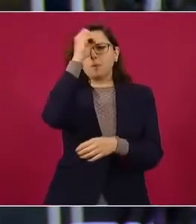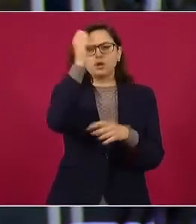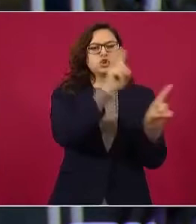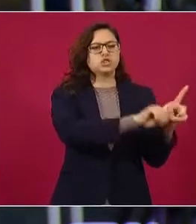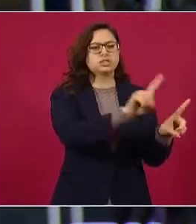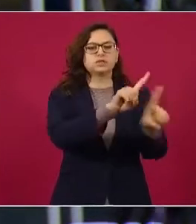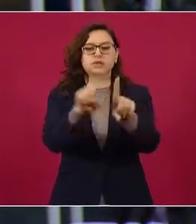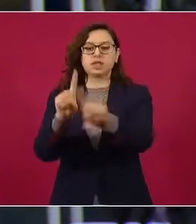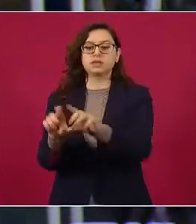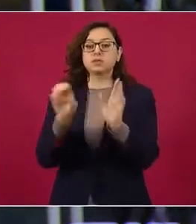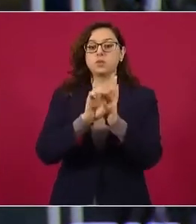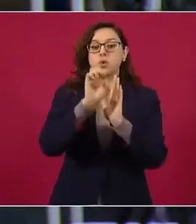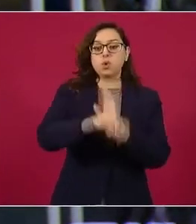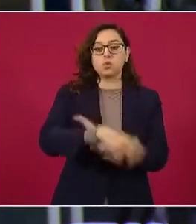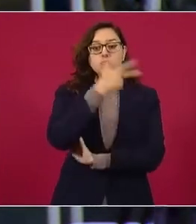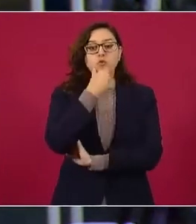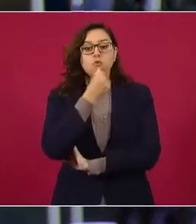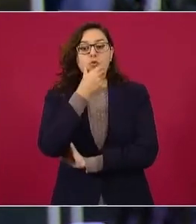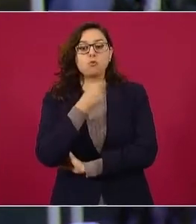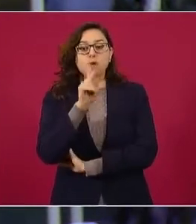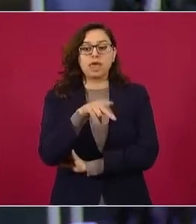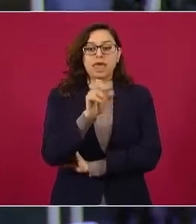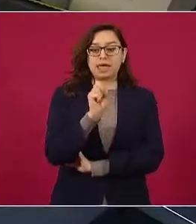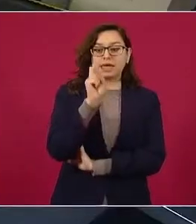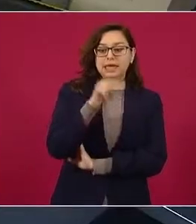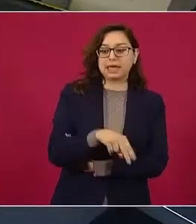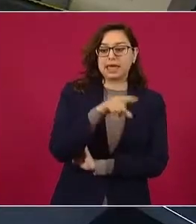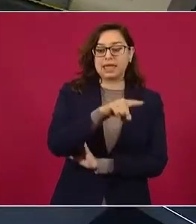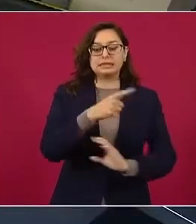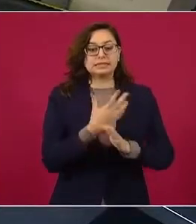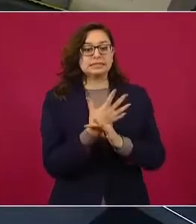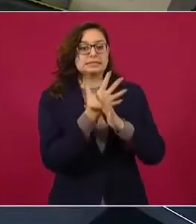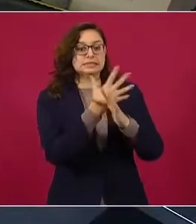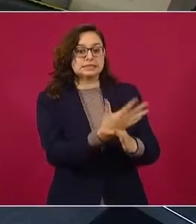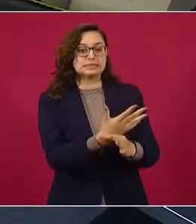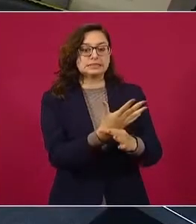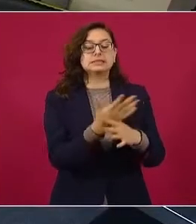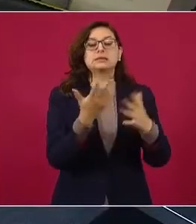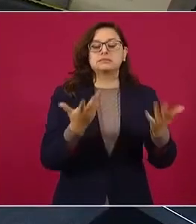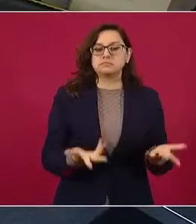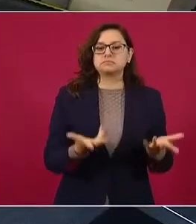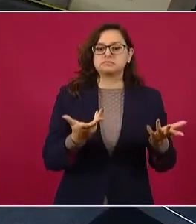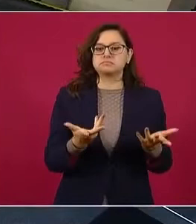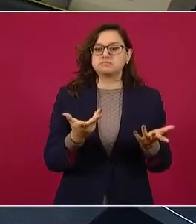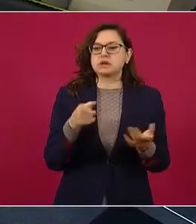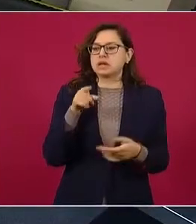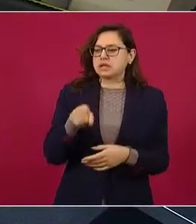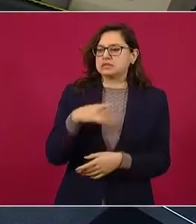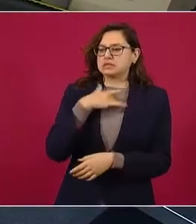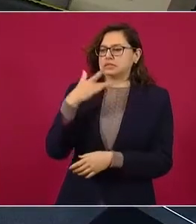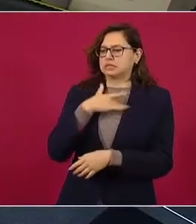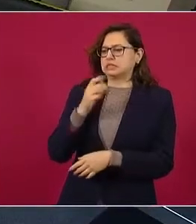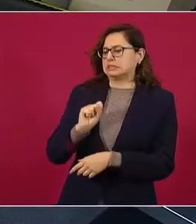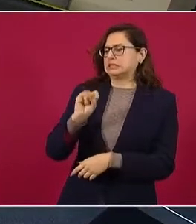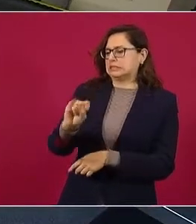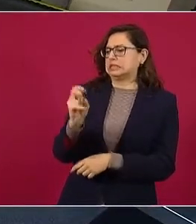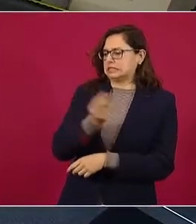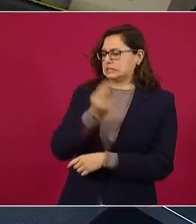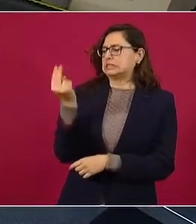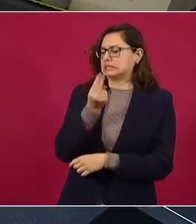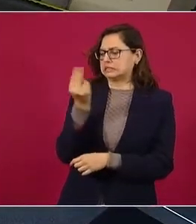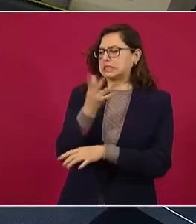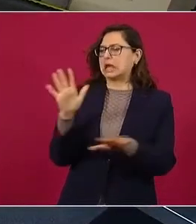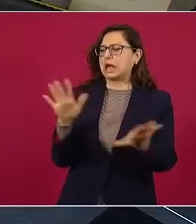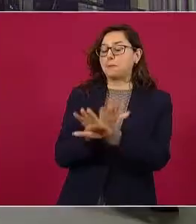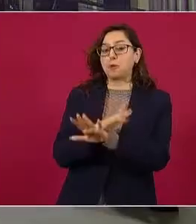Sin embargo, ayer en La Paz, ahora el embajador da una vuelta a esta postura y dice